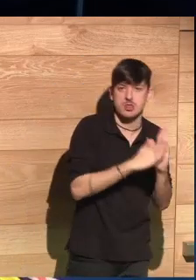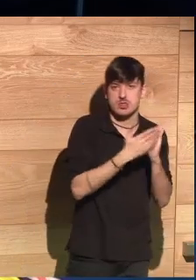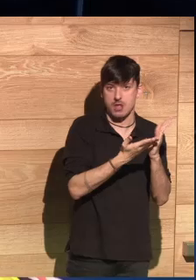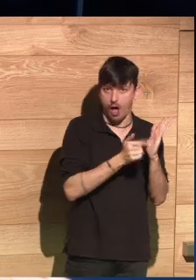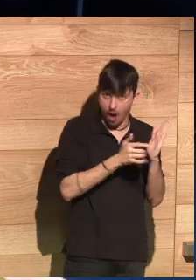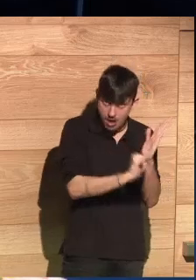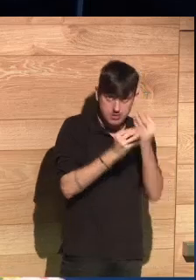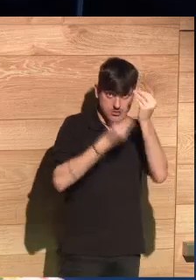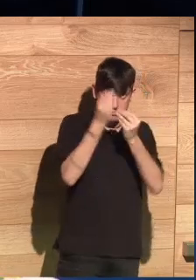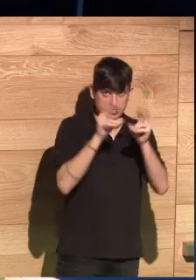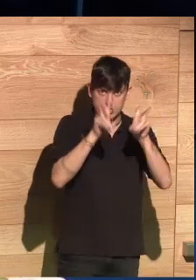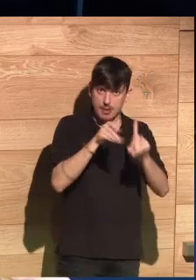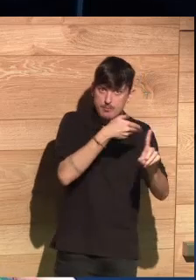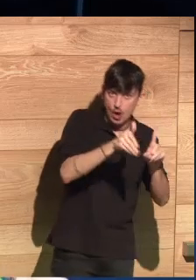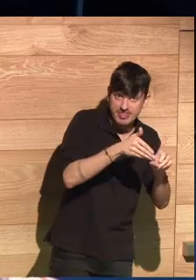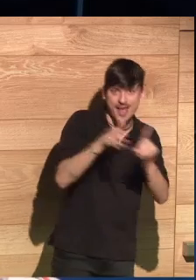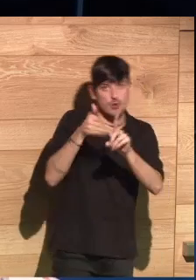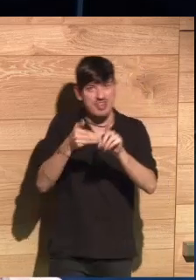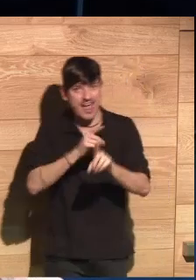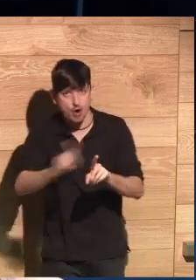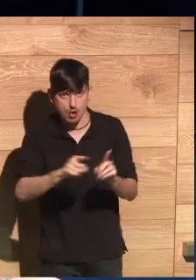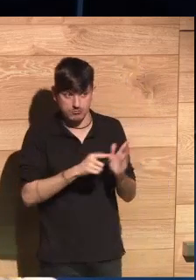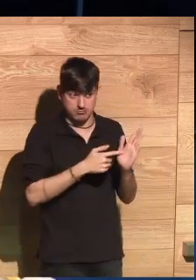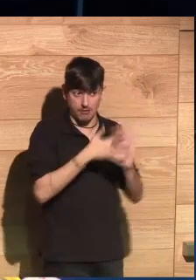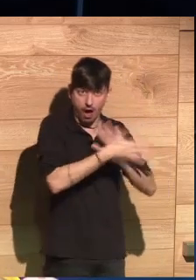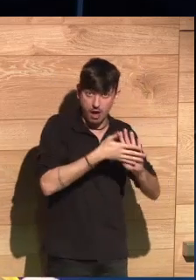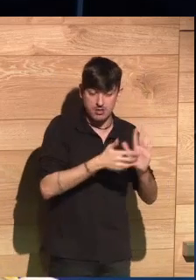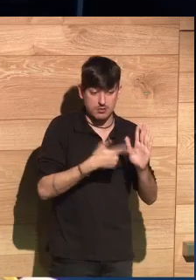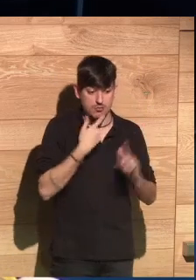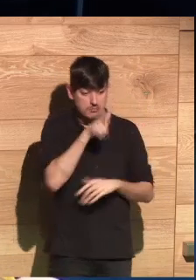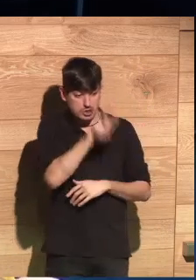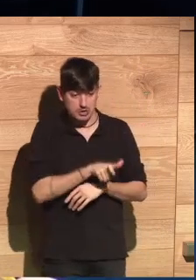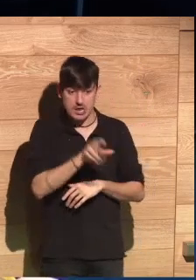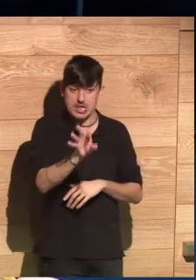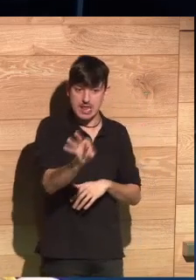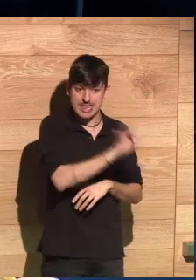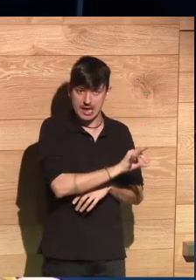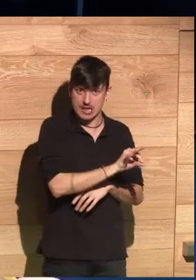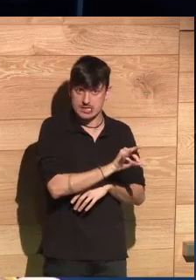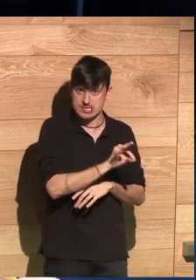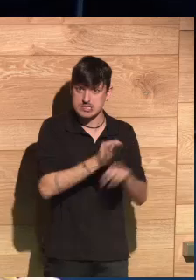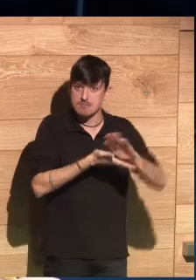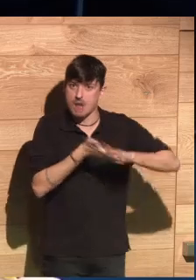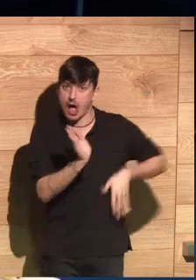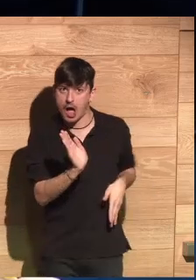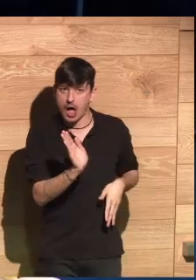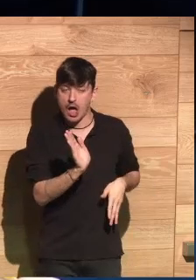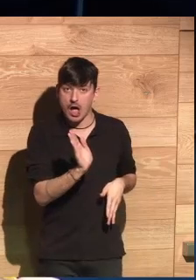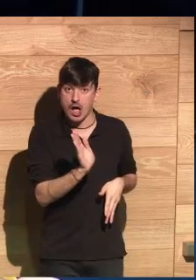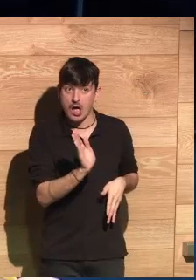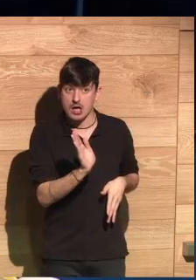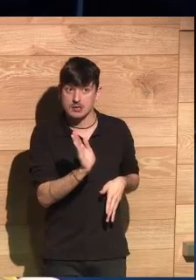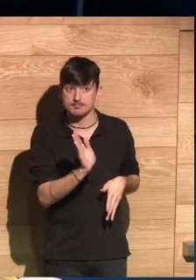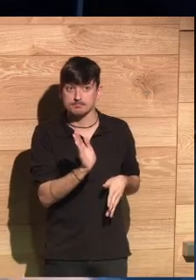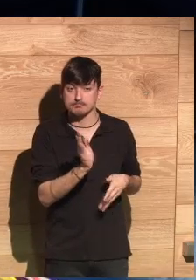hay una reflexión sobre la violencia y la no violencia. Cuando hay un personaje que elige ir a recoger, toma la